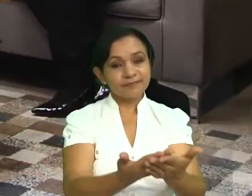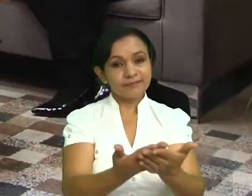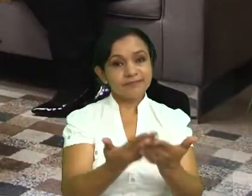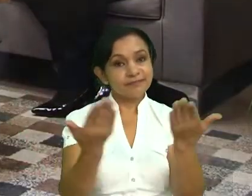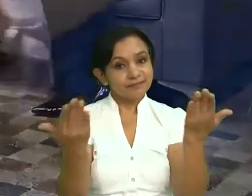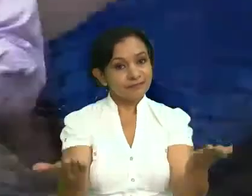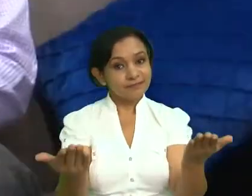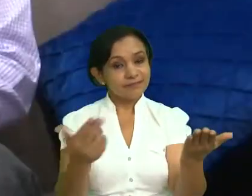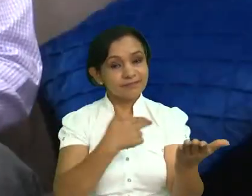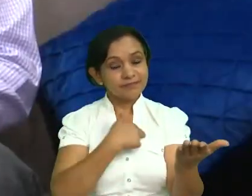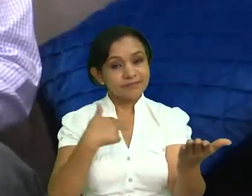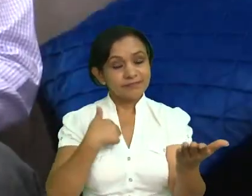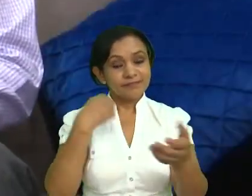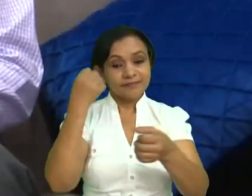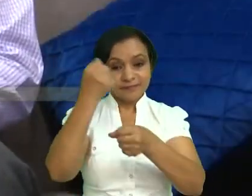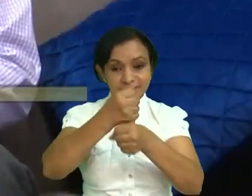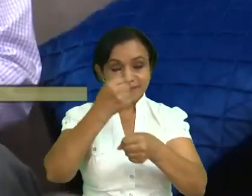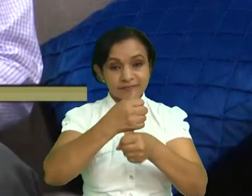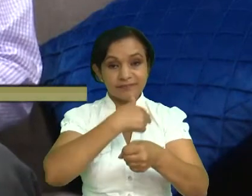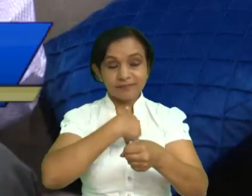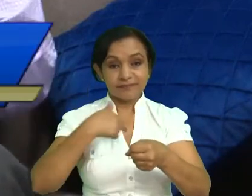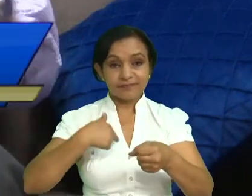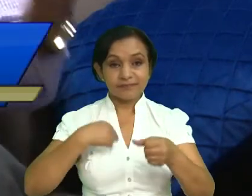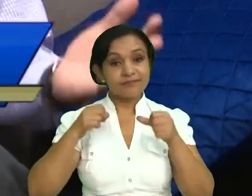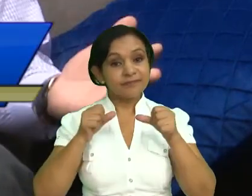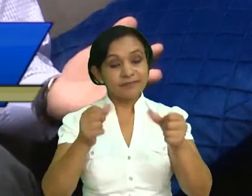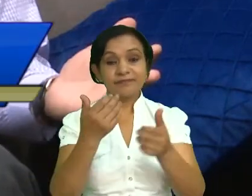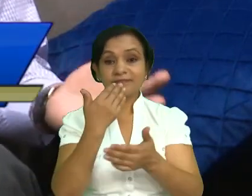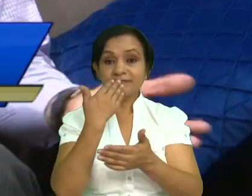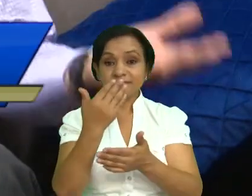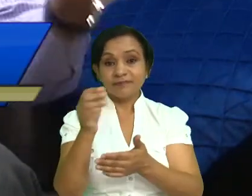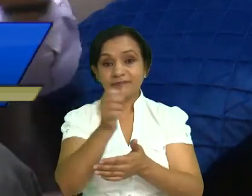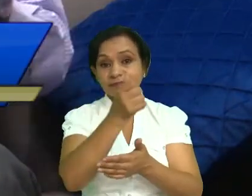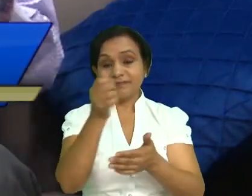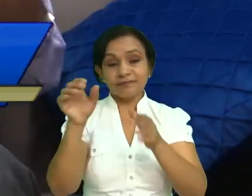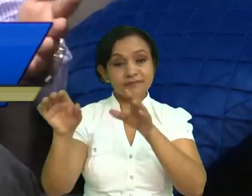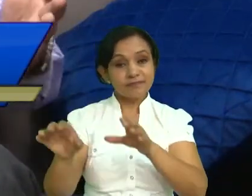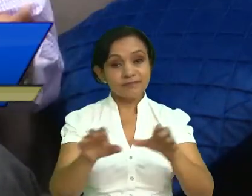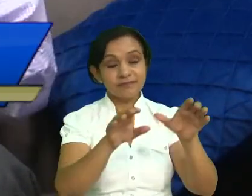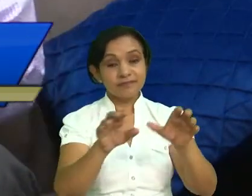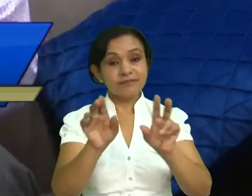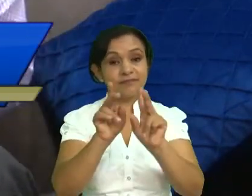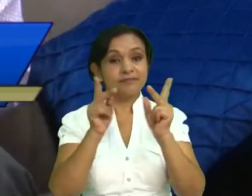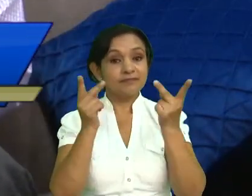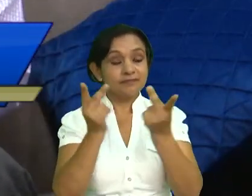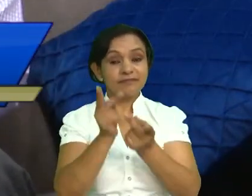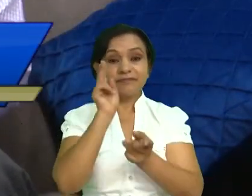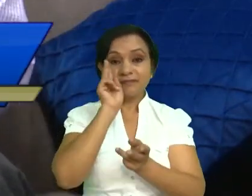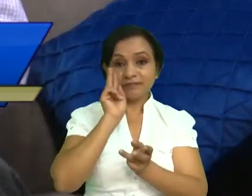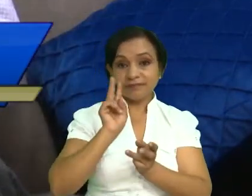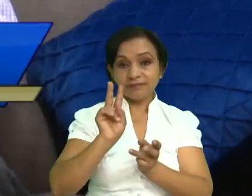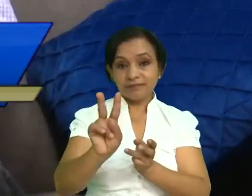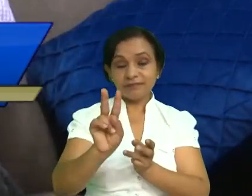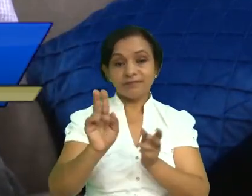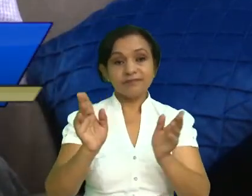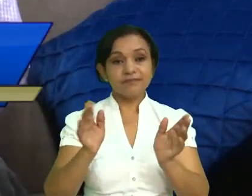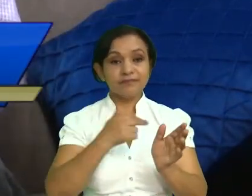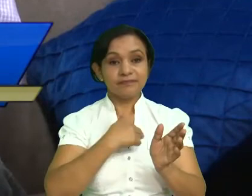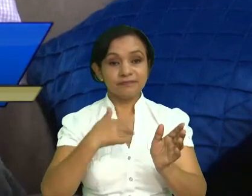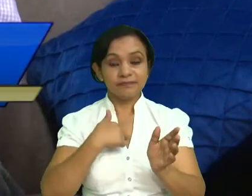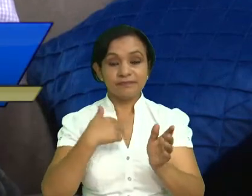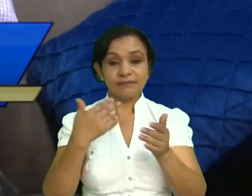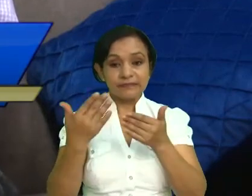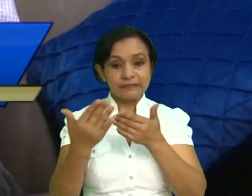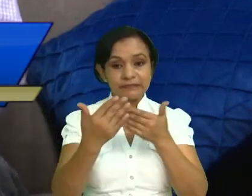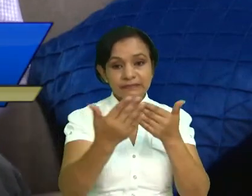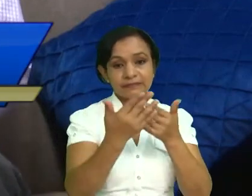contarnos también las líneas de trabajo que se están haciendo. Y bueno, otras líneas de acción que el pueblo las ve cotidianamente ahí cuando están en esa